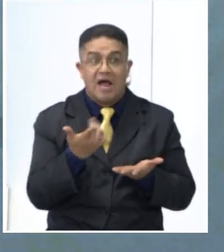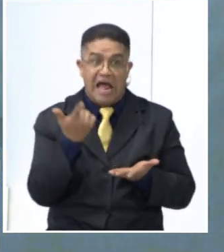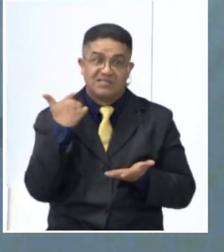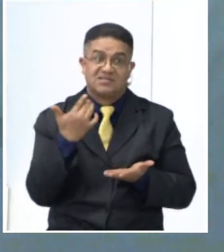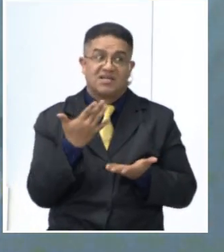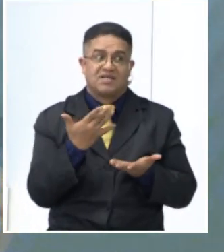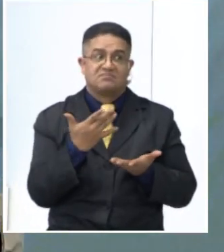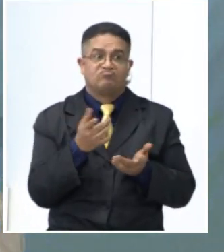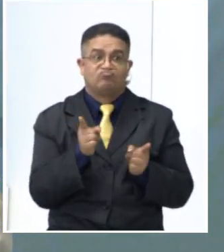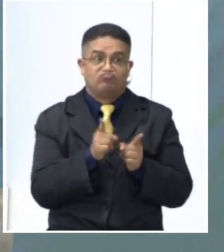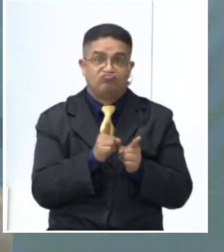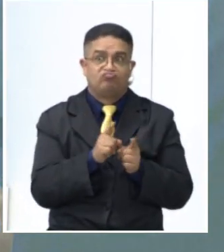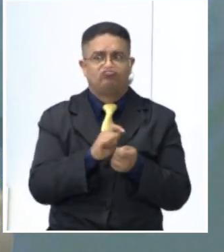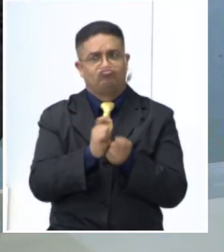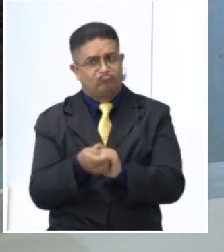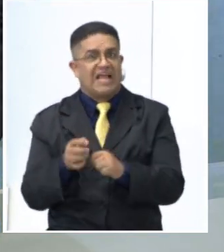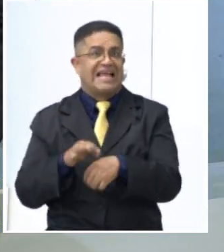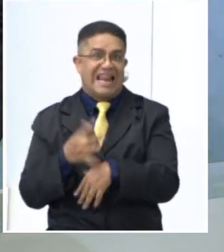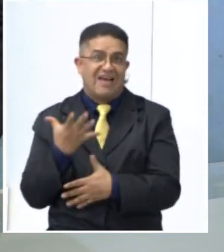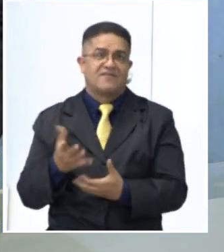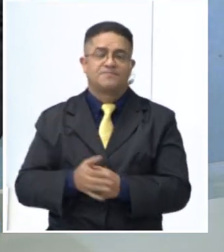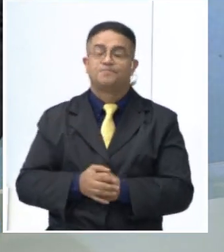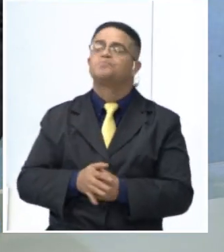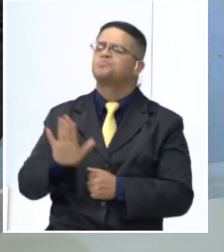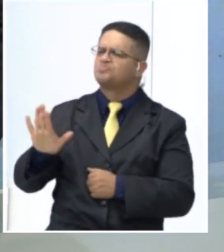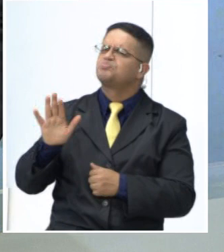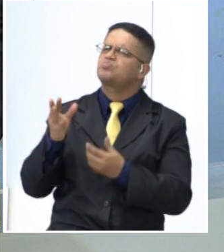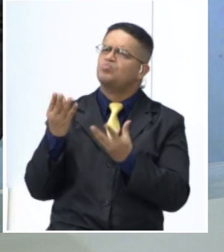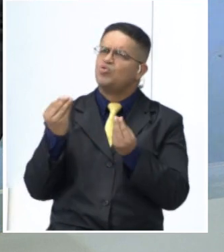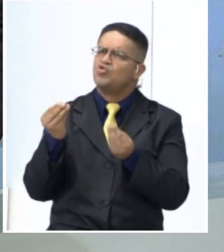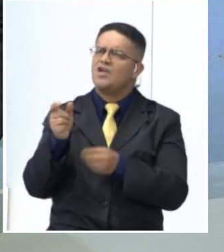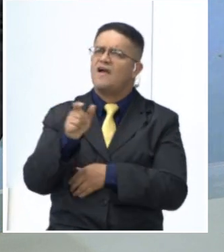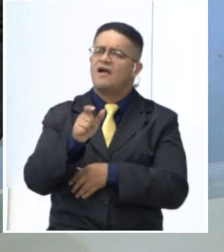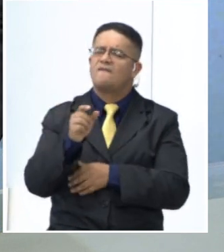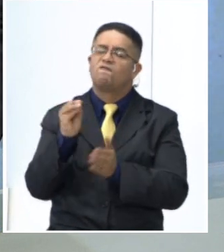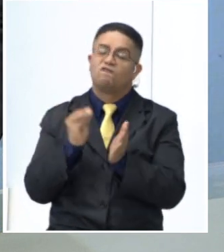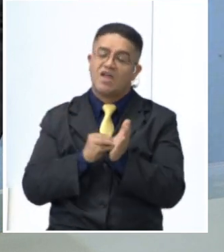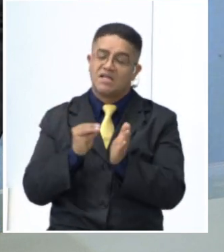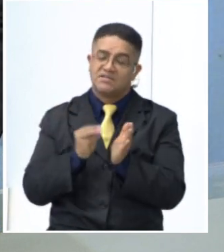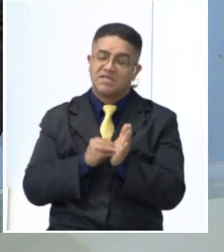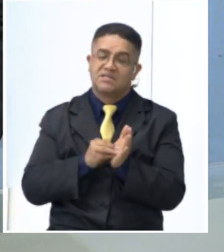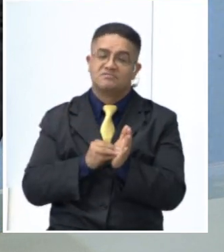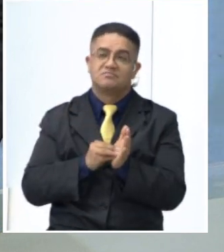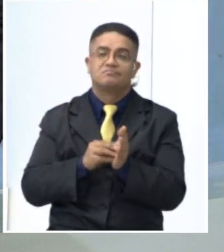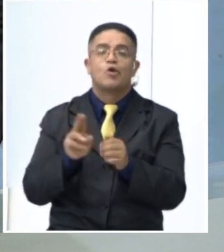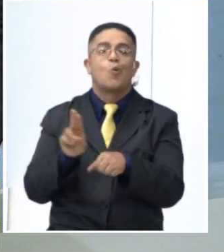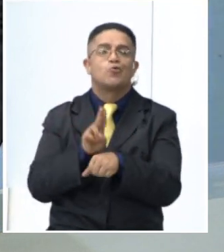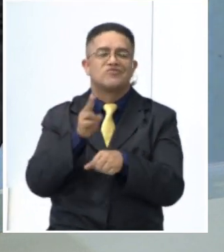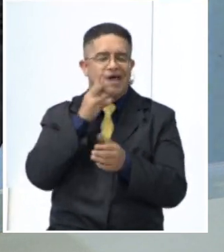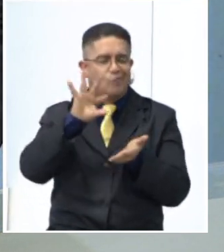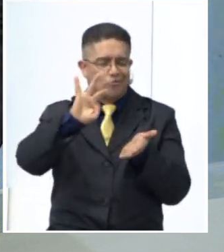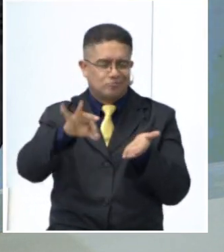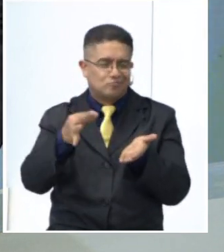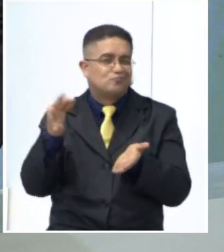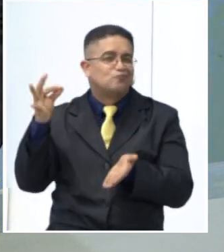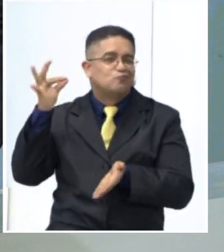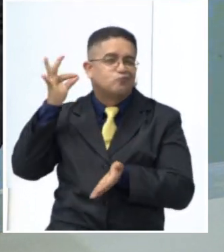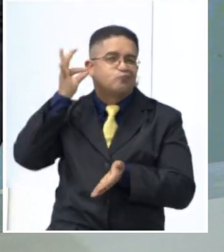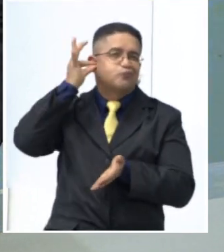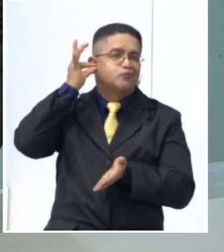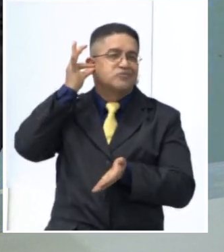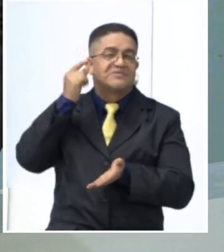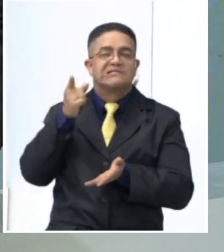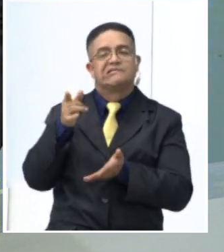sencillo, se hace un poco más grave. Muchas veces recurrimos al uso de hisopos, usted lo destacaba ahorita que no son